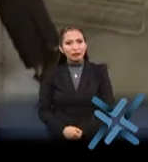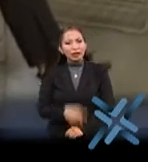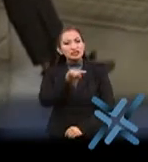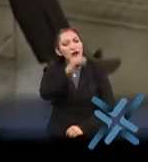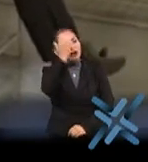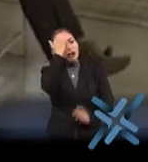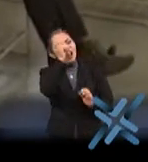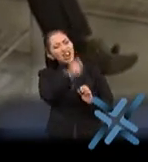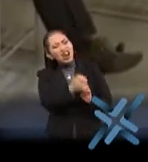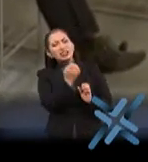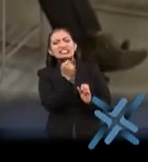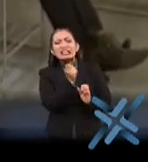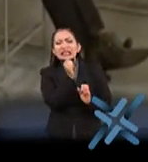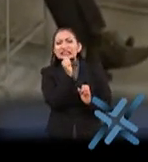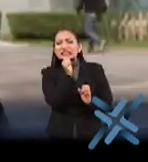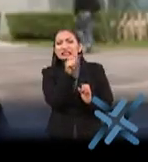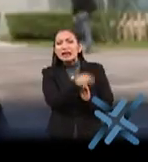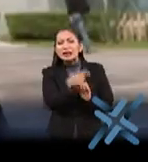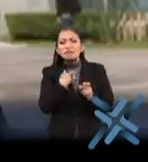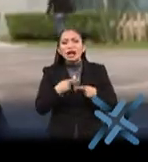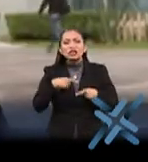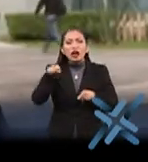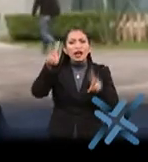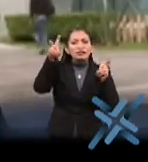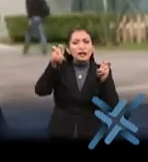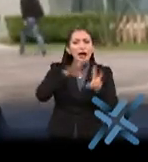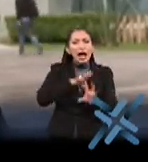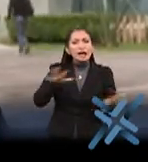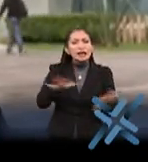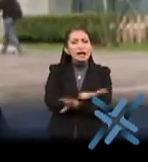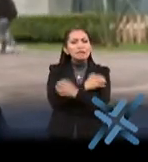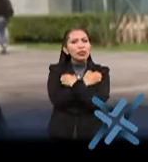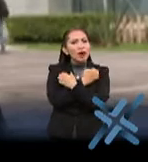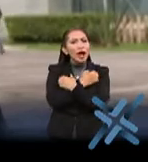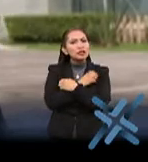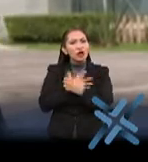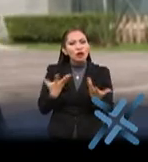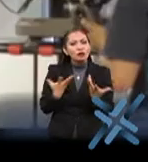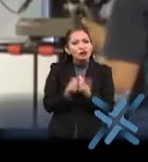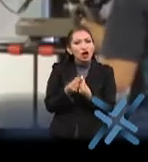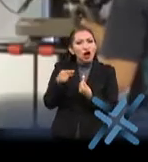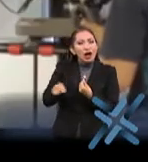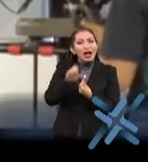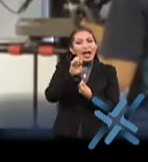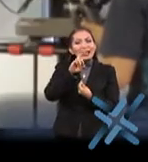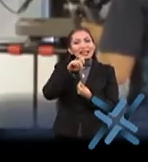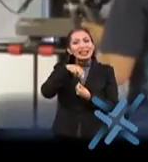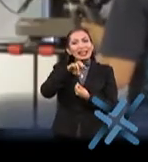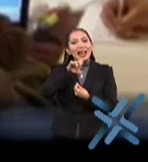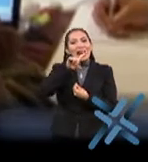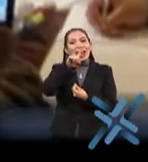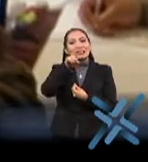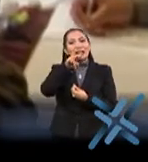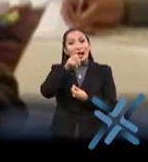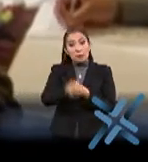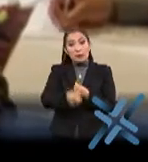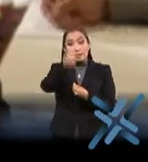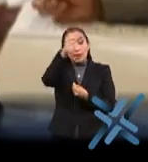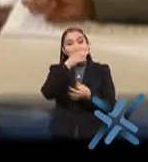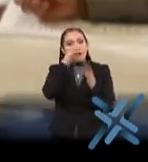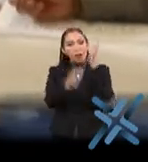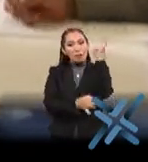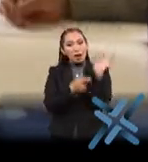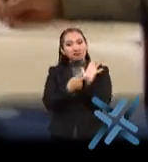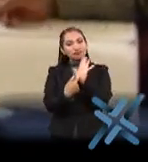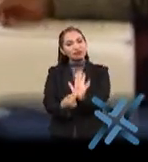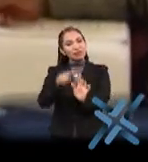Infórmate, conoce y descubre a las personas y temas que están cambiando la educación en compañía de Enrique Lascano, en el primer informativo que